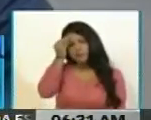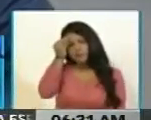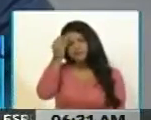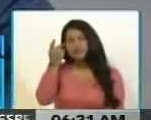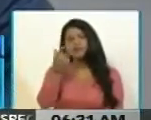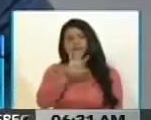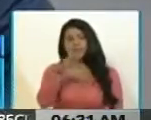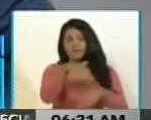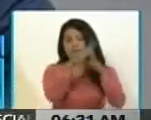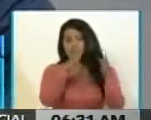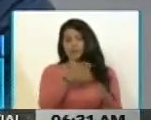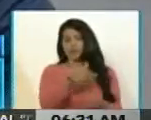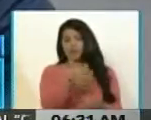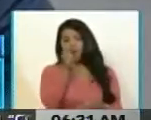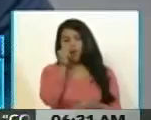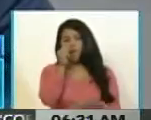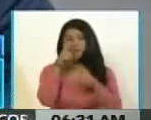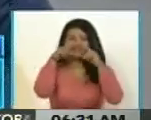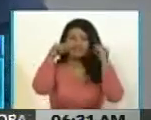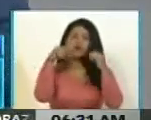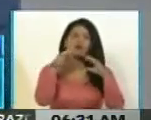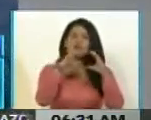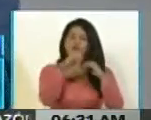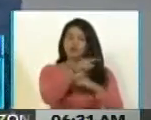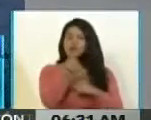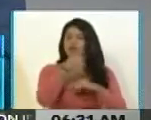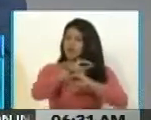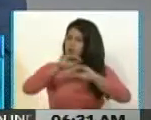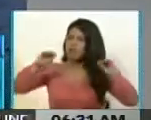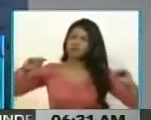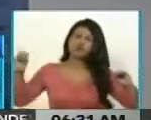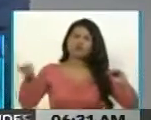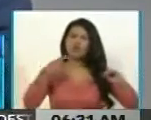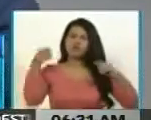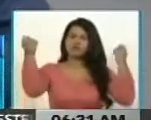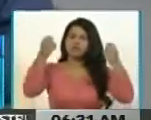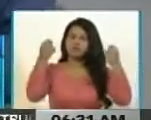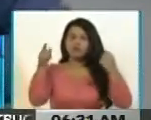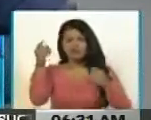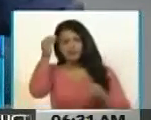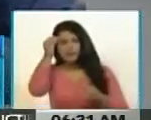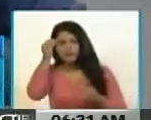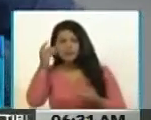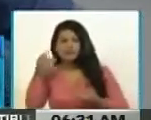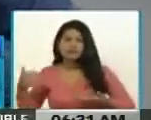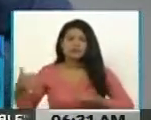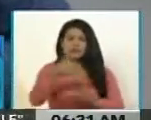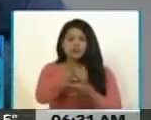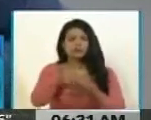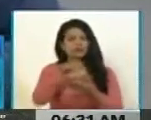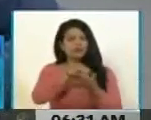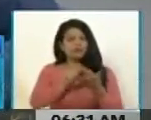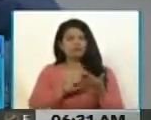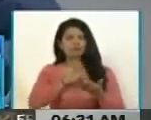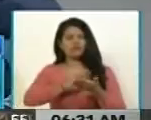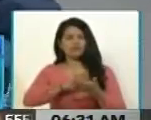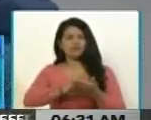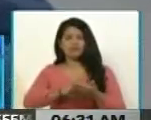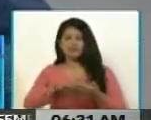el ministro Ernesto Villegas recoge toda esa, digamos, ese